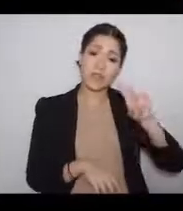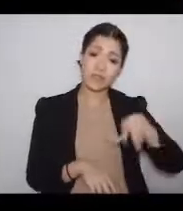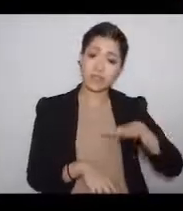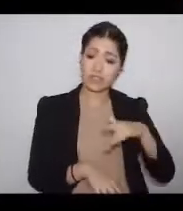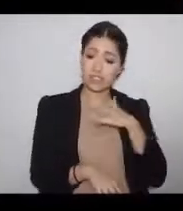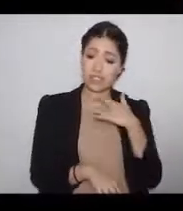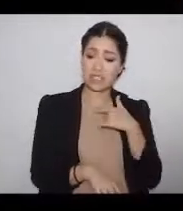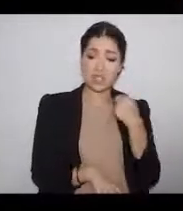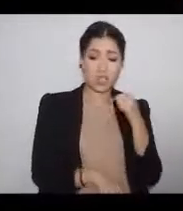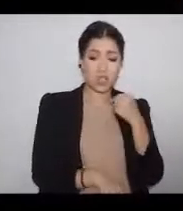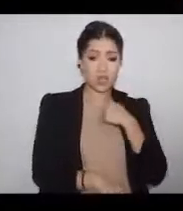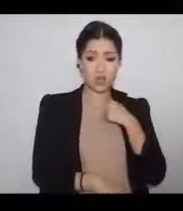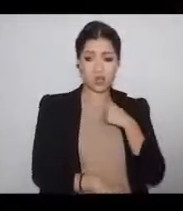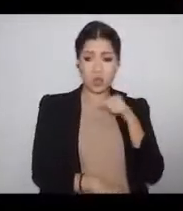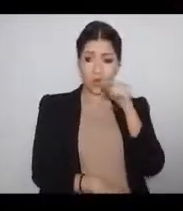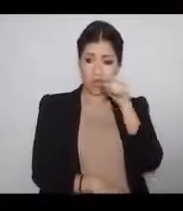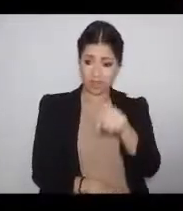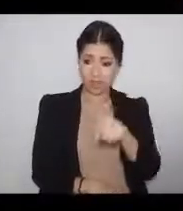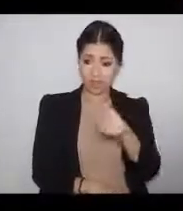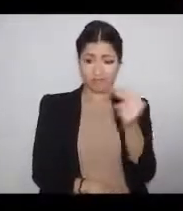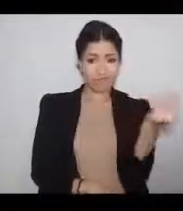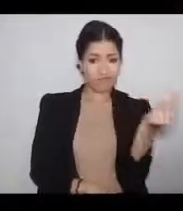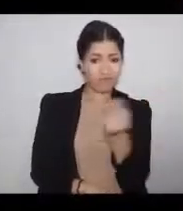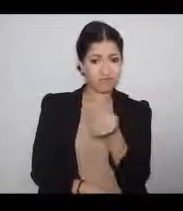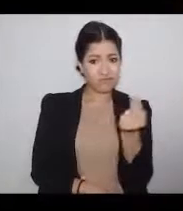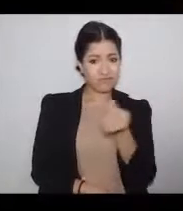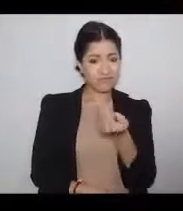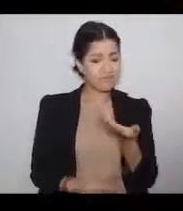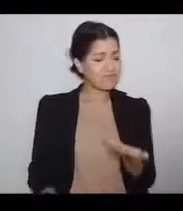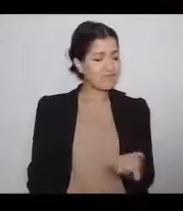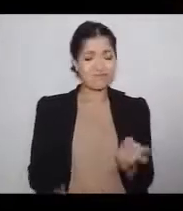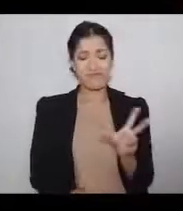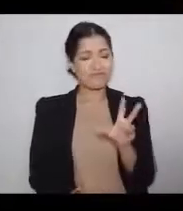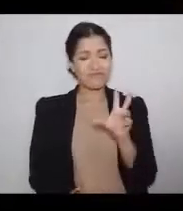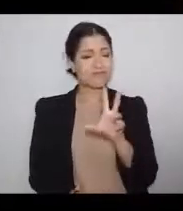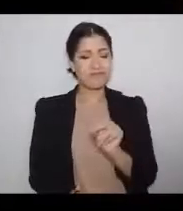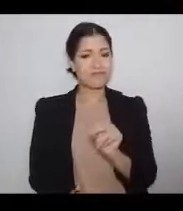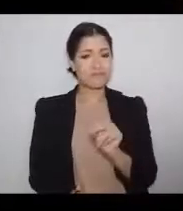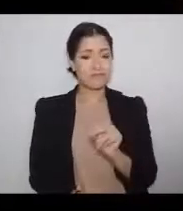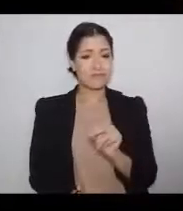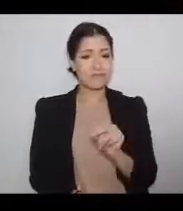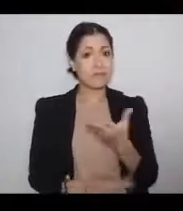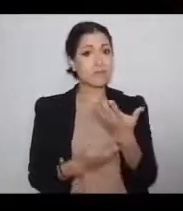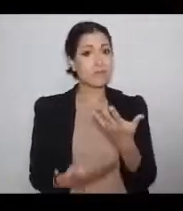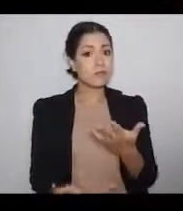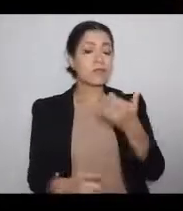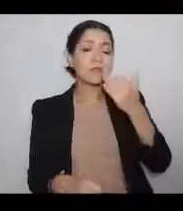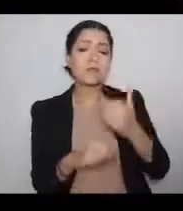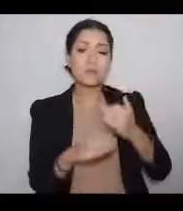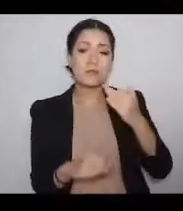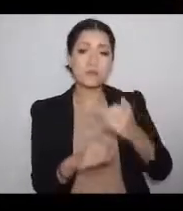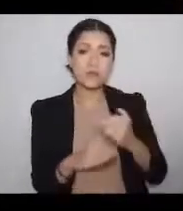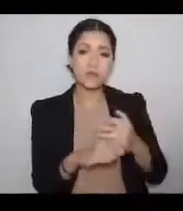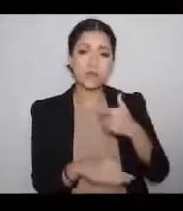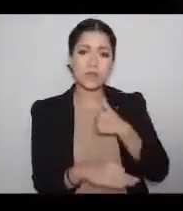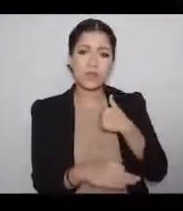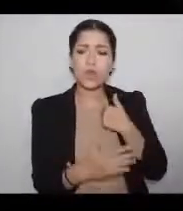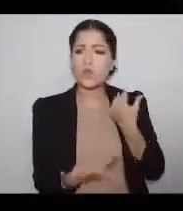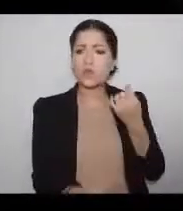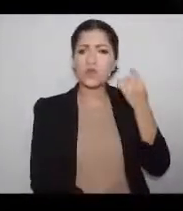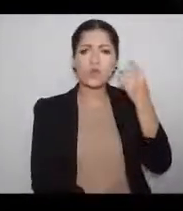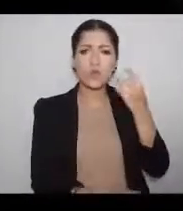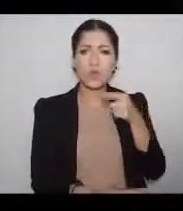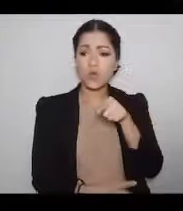mi zapato, como el oro de mi nariz. En este momento solo